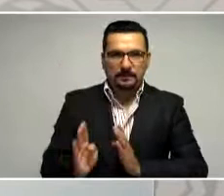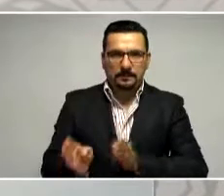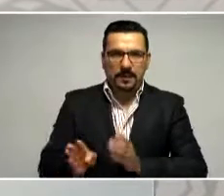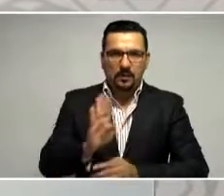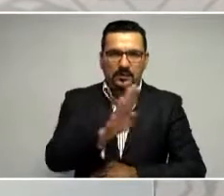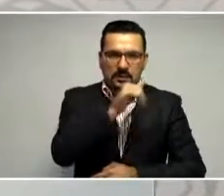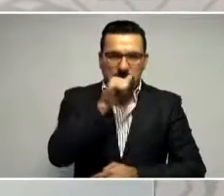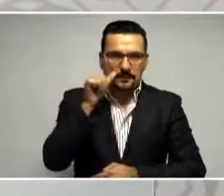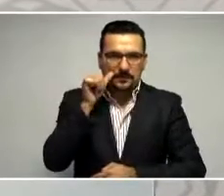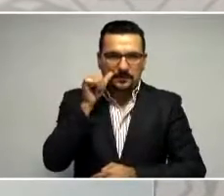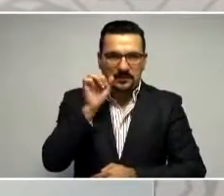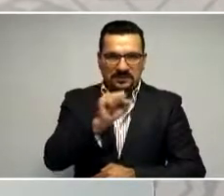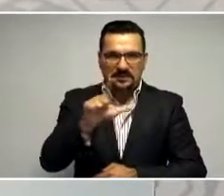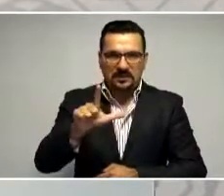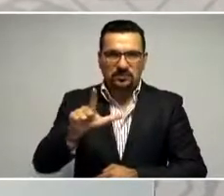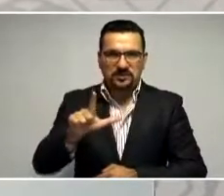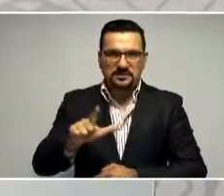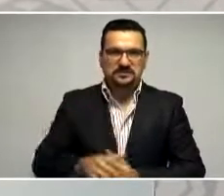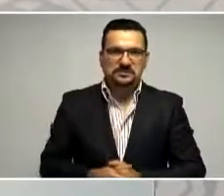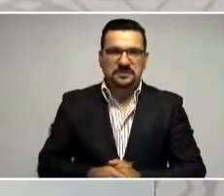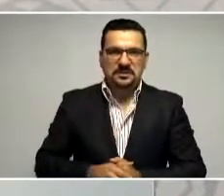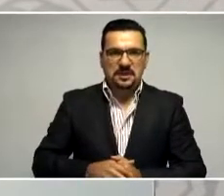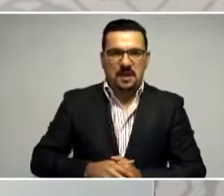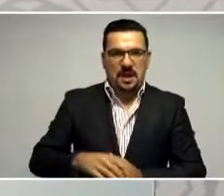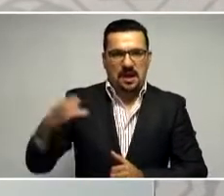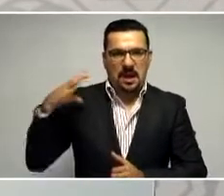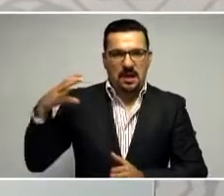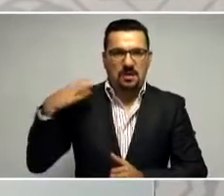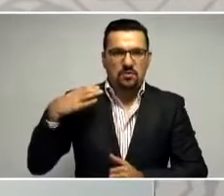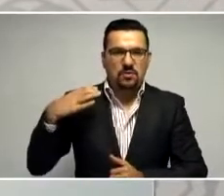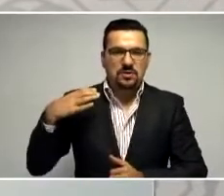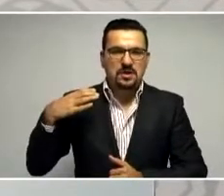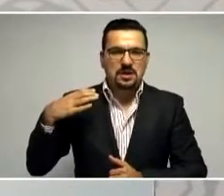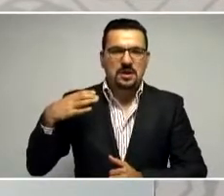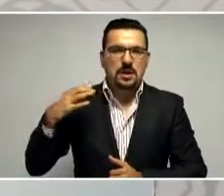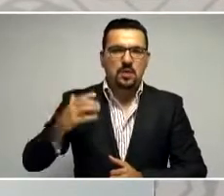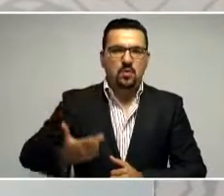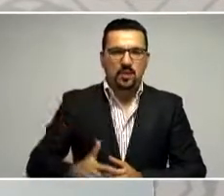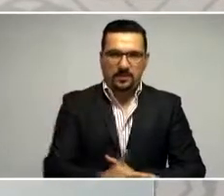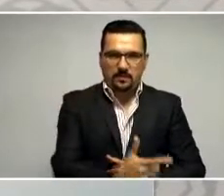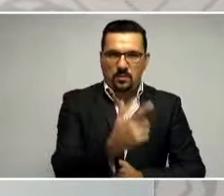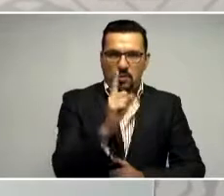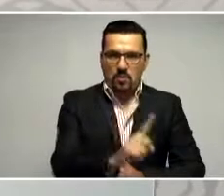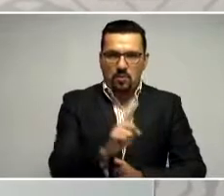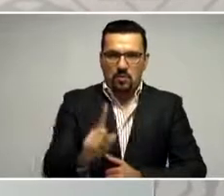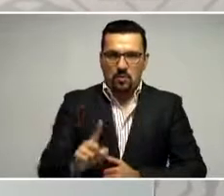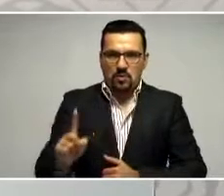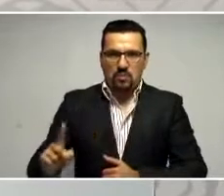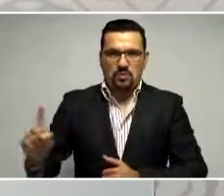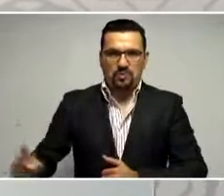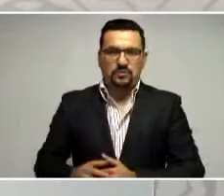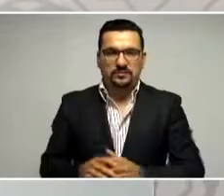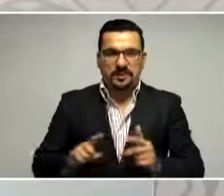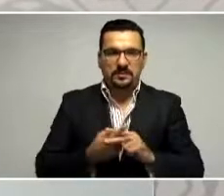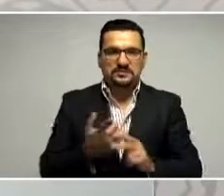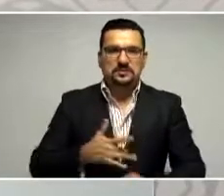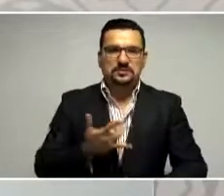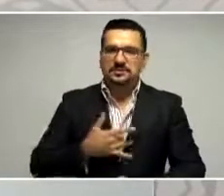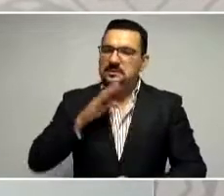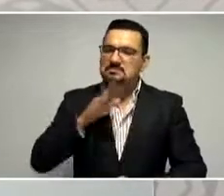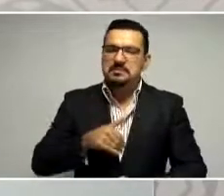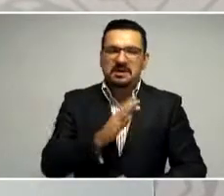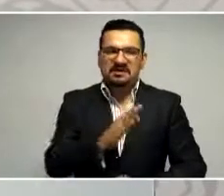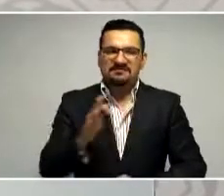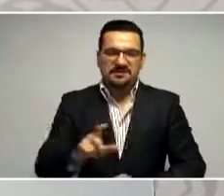Benito Juárez, San Luis Río Colorado, Caborca y Guatabampo, 1 cada uno. Iniciaron síntomas entre